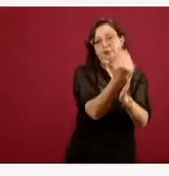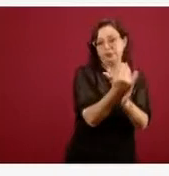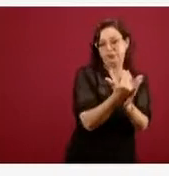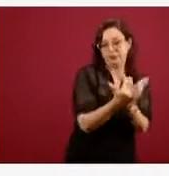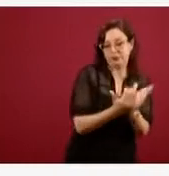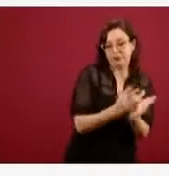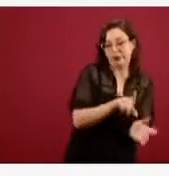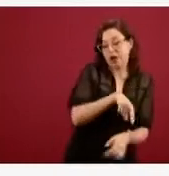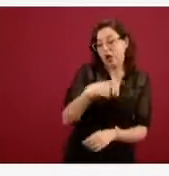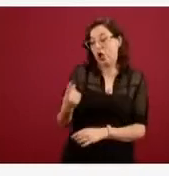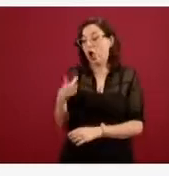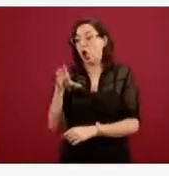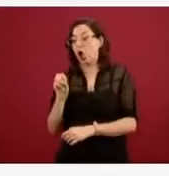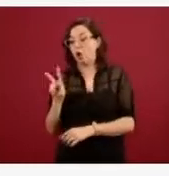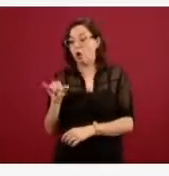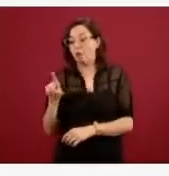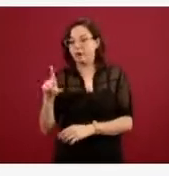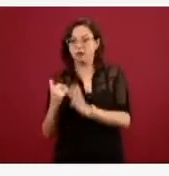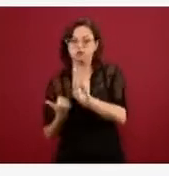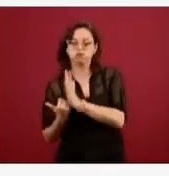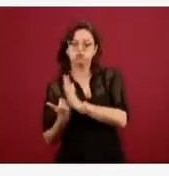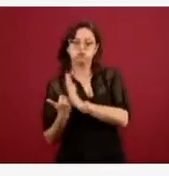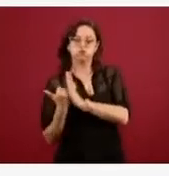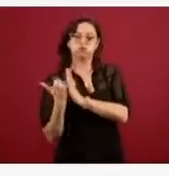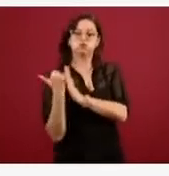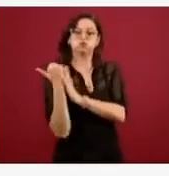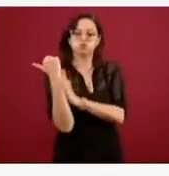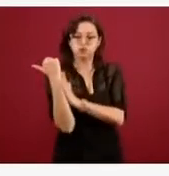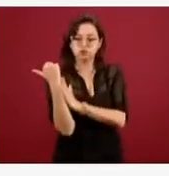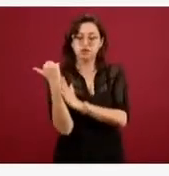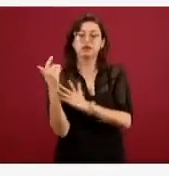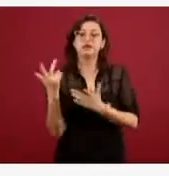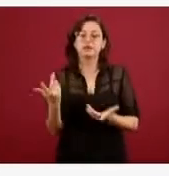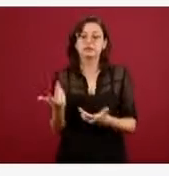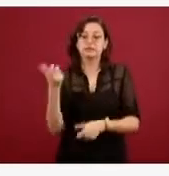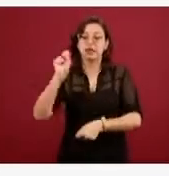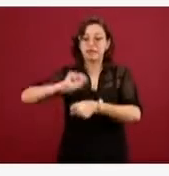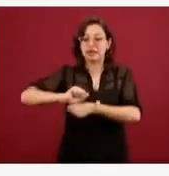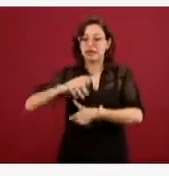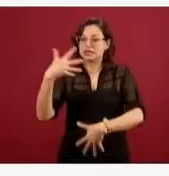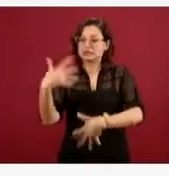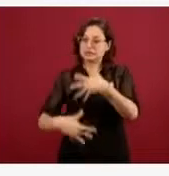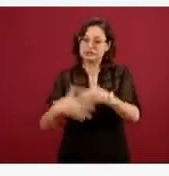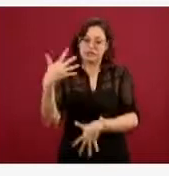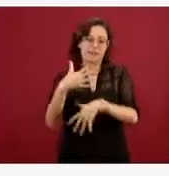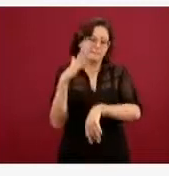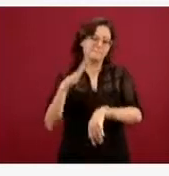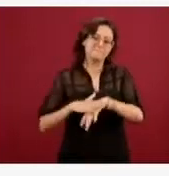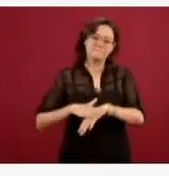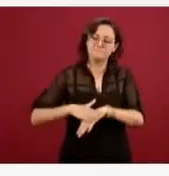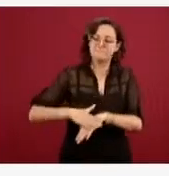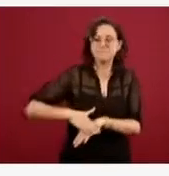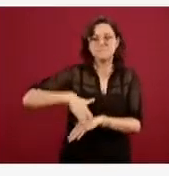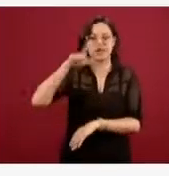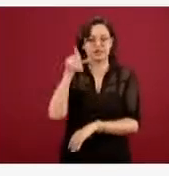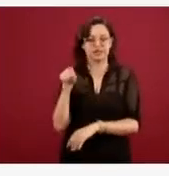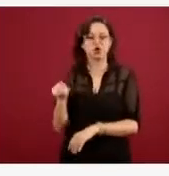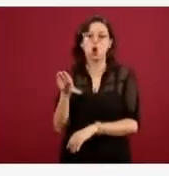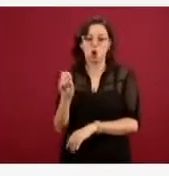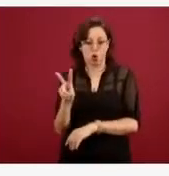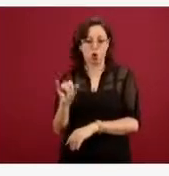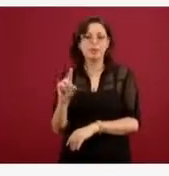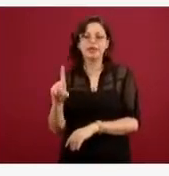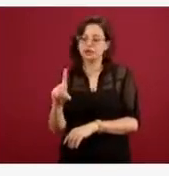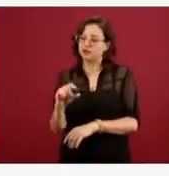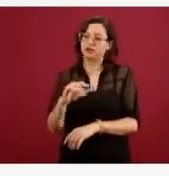positividad de COVID-19. Podemos ver cómo la semana 15 es la que ha tenido el mayor porcentaje de positividad. Le habíamos estado